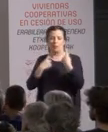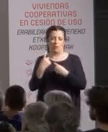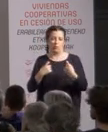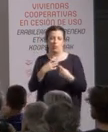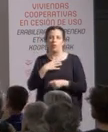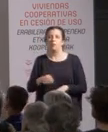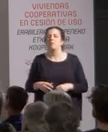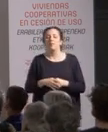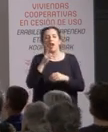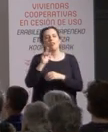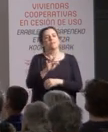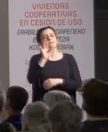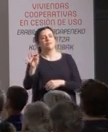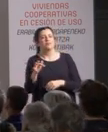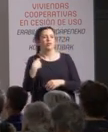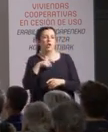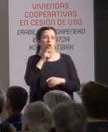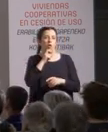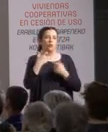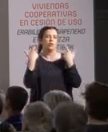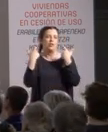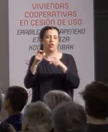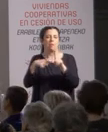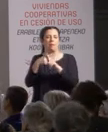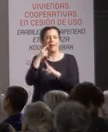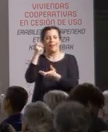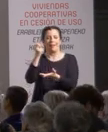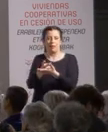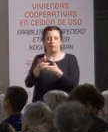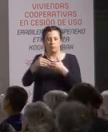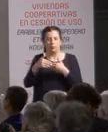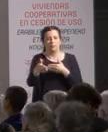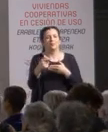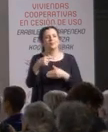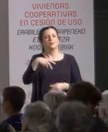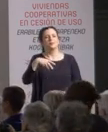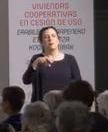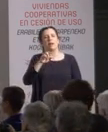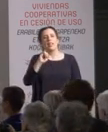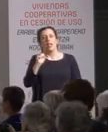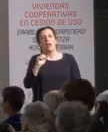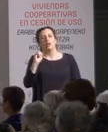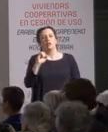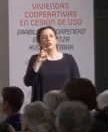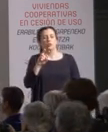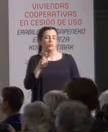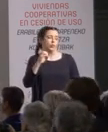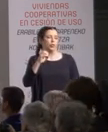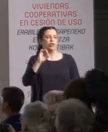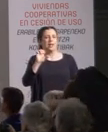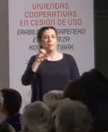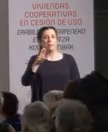de la articulación del sector y de los principales retos que se plantean a María Josep Lázaro, que la tengo aquí al